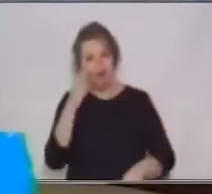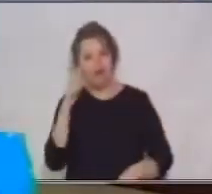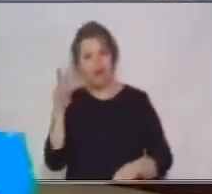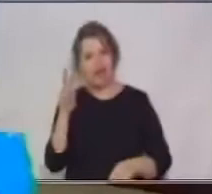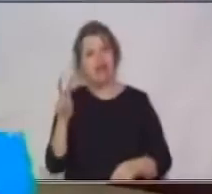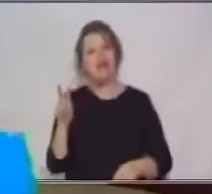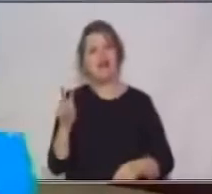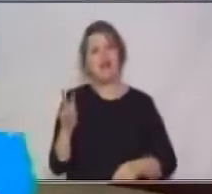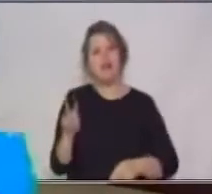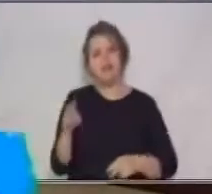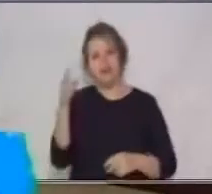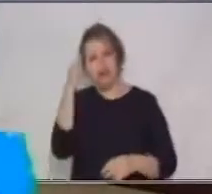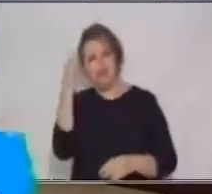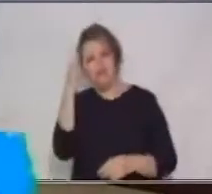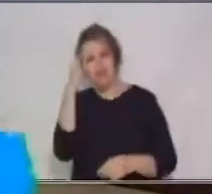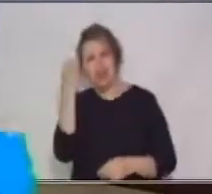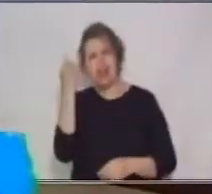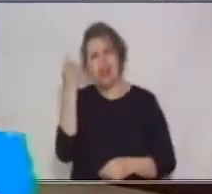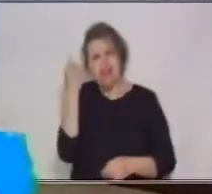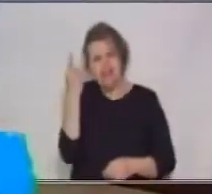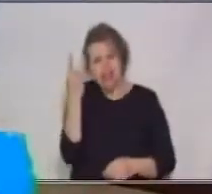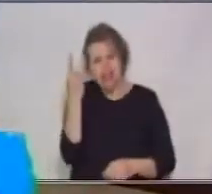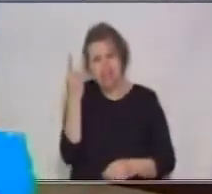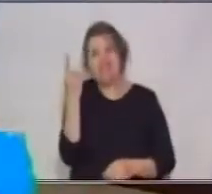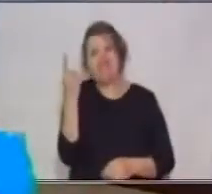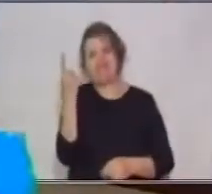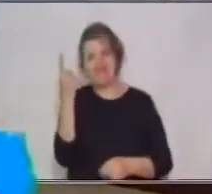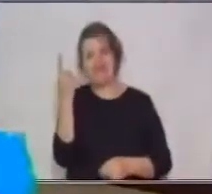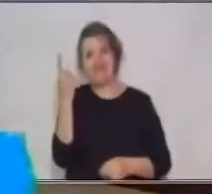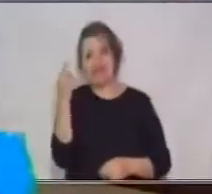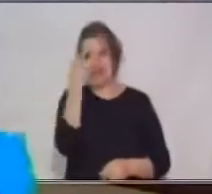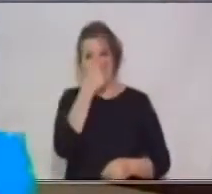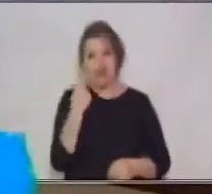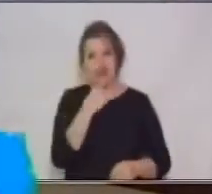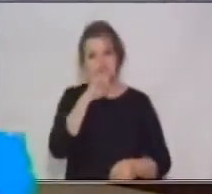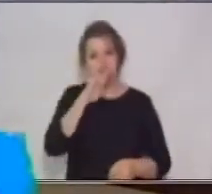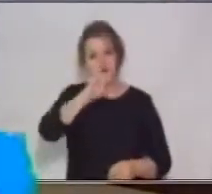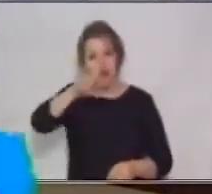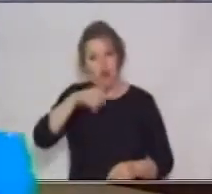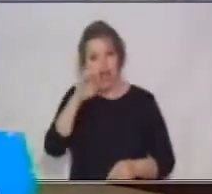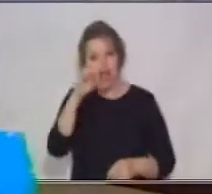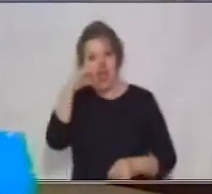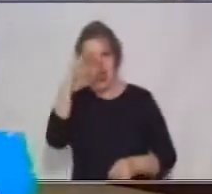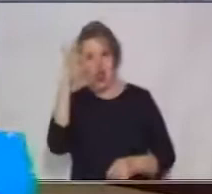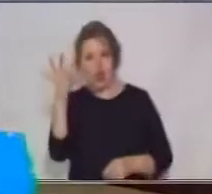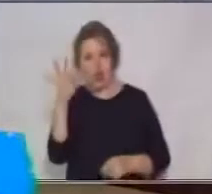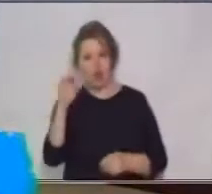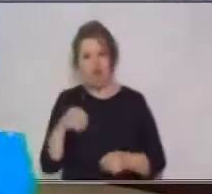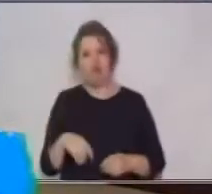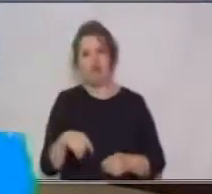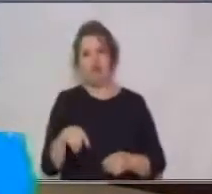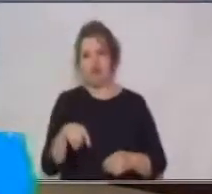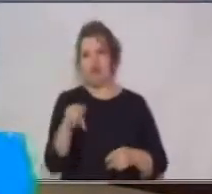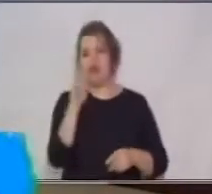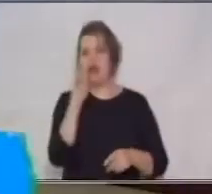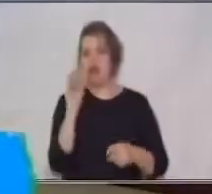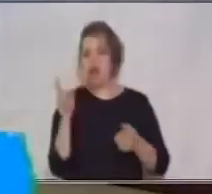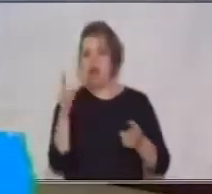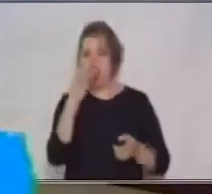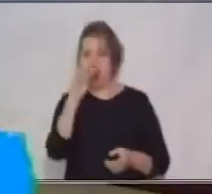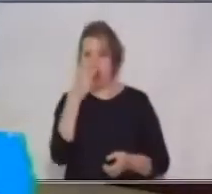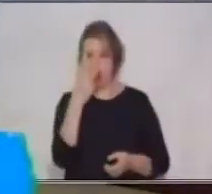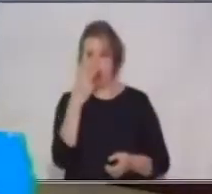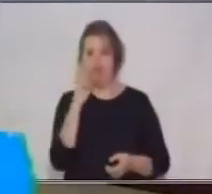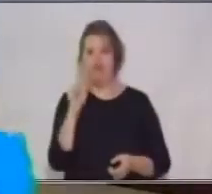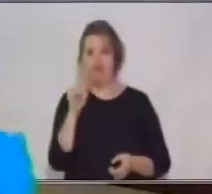nosotros el verbo. Y podemos identificar nuestro sujeto compuesto de esta forma también, que sería el perro y el gato. ¿Cómo podemos hacer esta